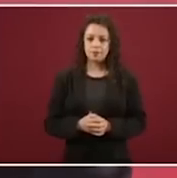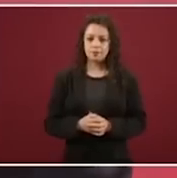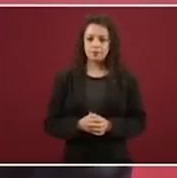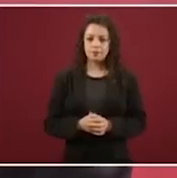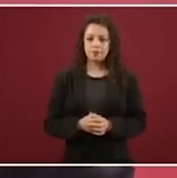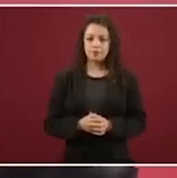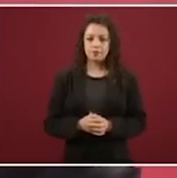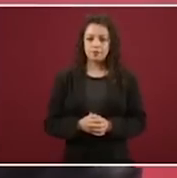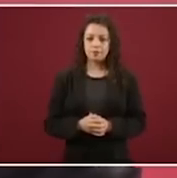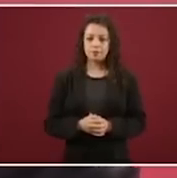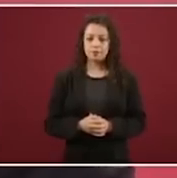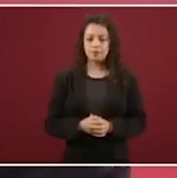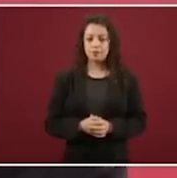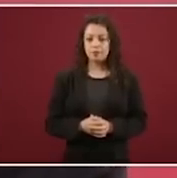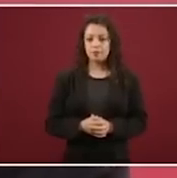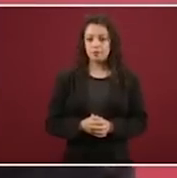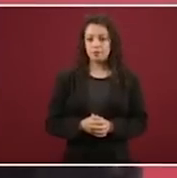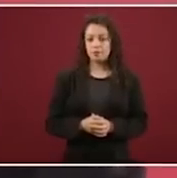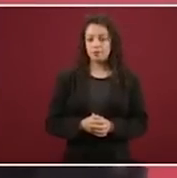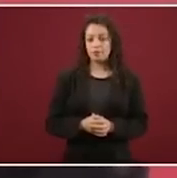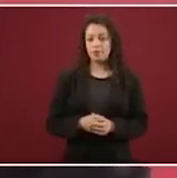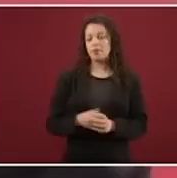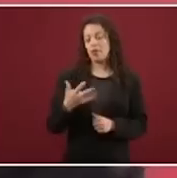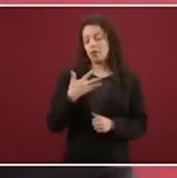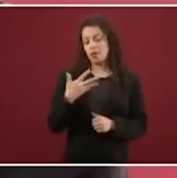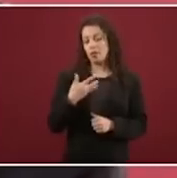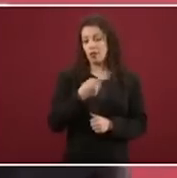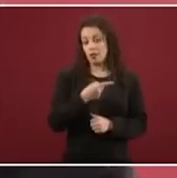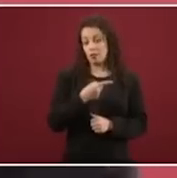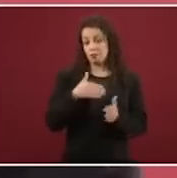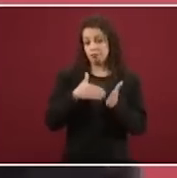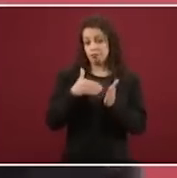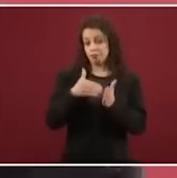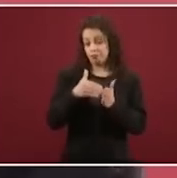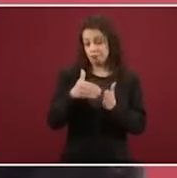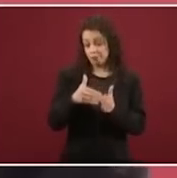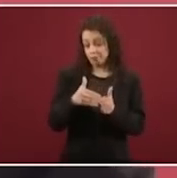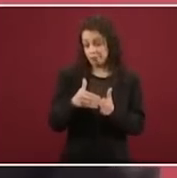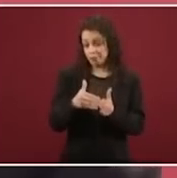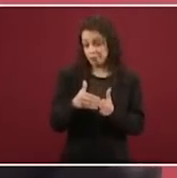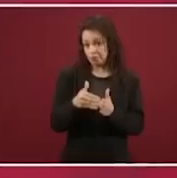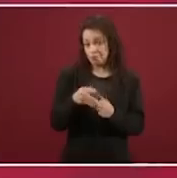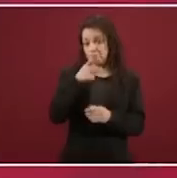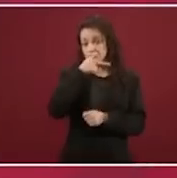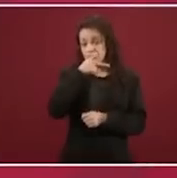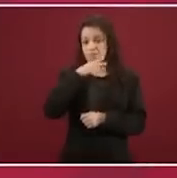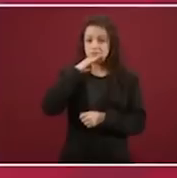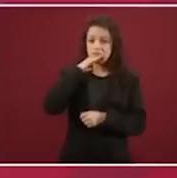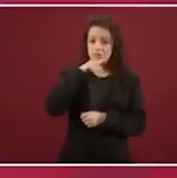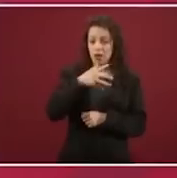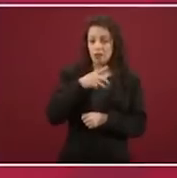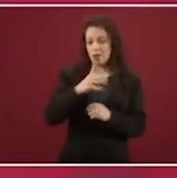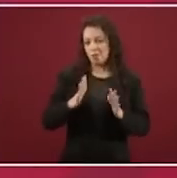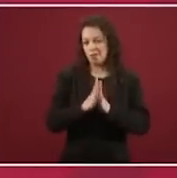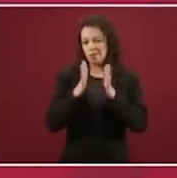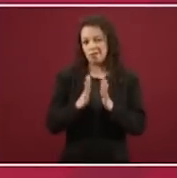involucra en cuanto a participación a millones de padres de familia, madres, padres